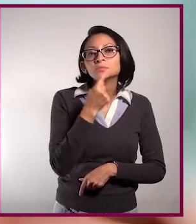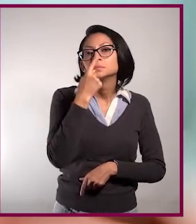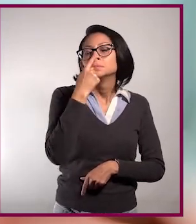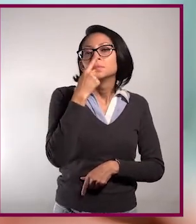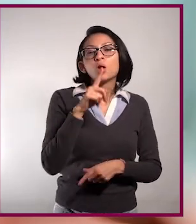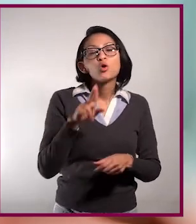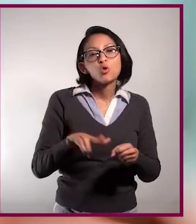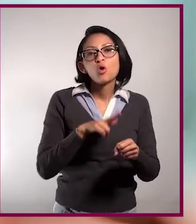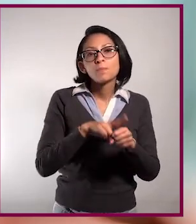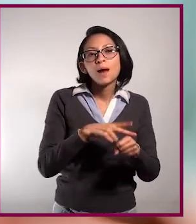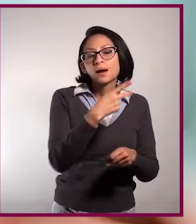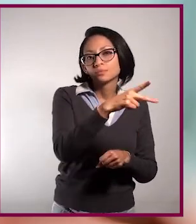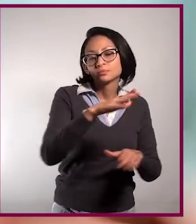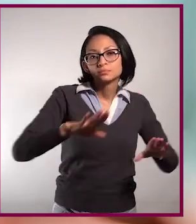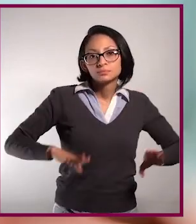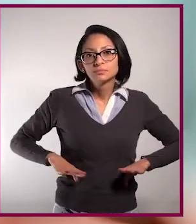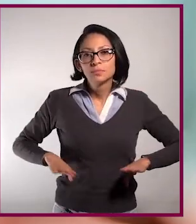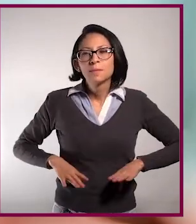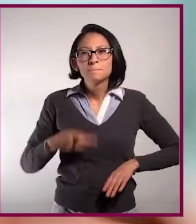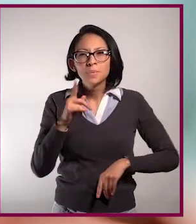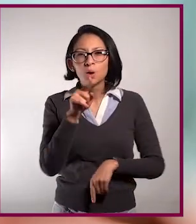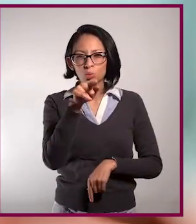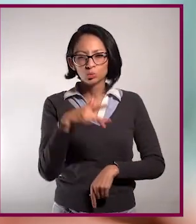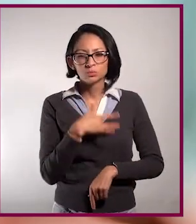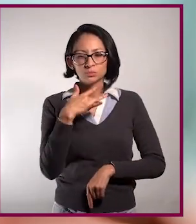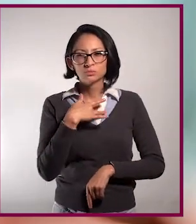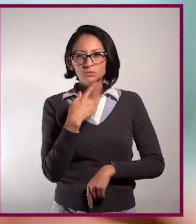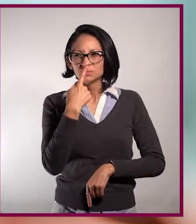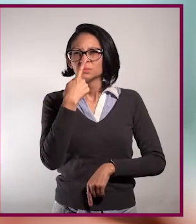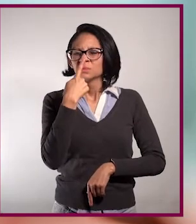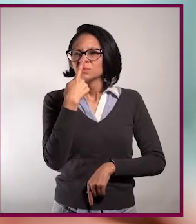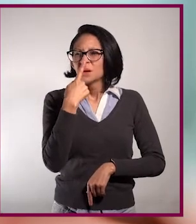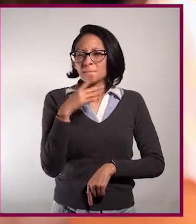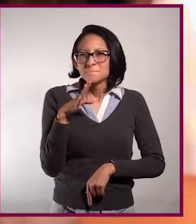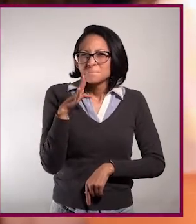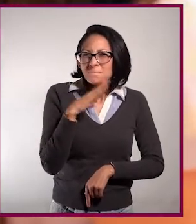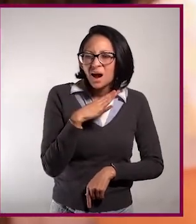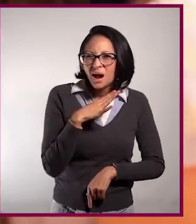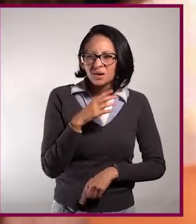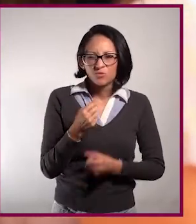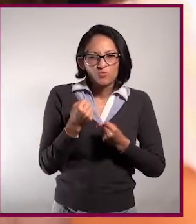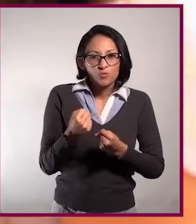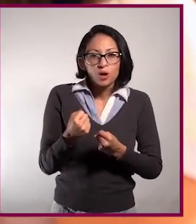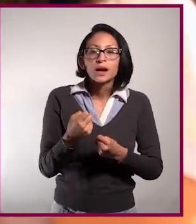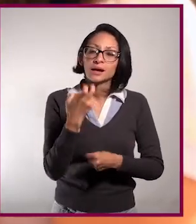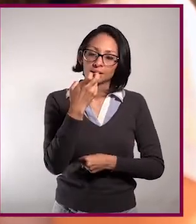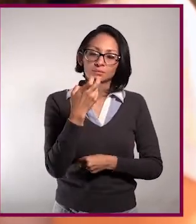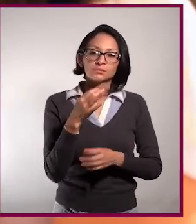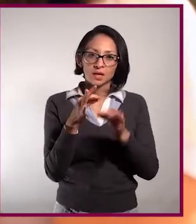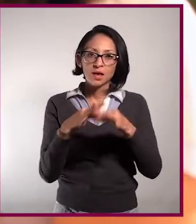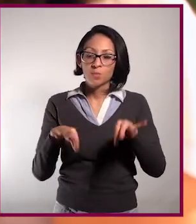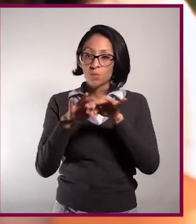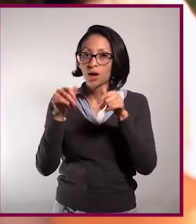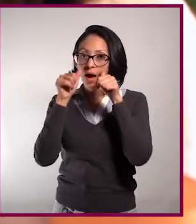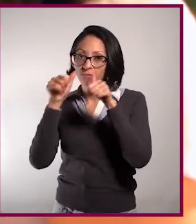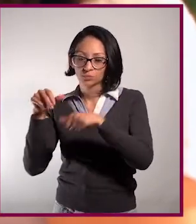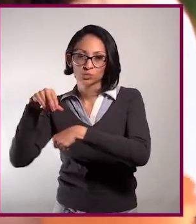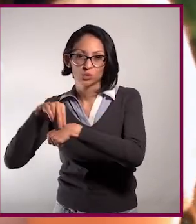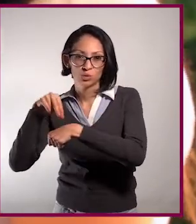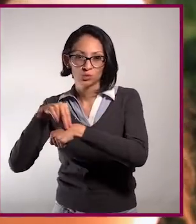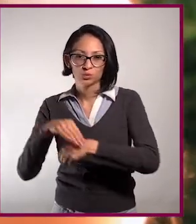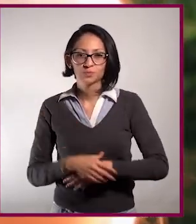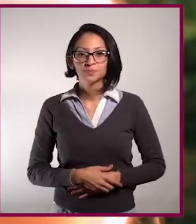característico que es normal y solo debería preocuparte si huele muy mal y muy intenso. Las siguientes son las causas más comunes de